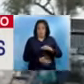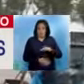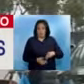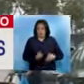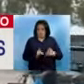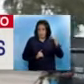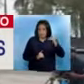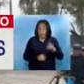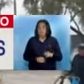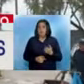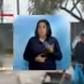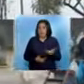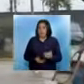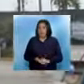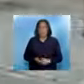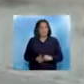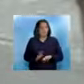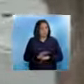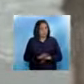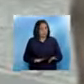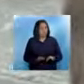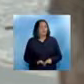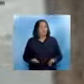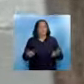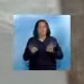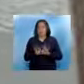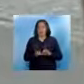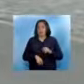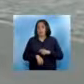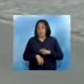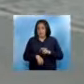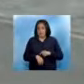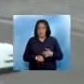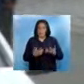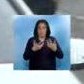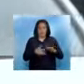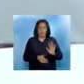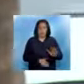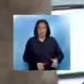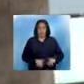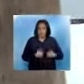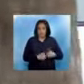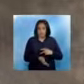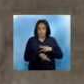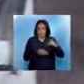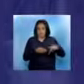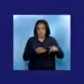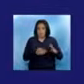Y así concluyó una importante etapa empresarial de su vida profesional.